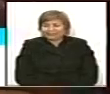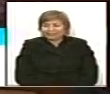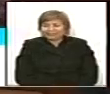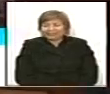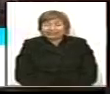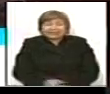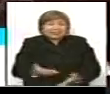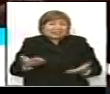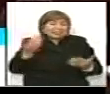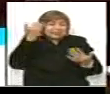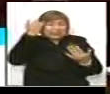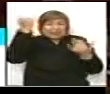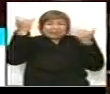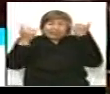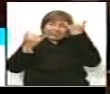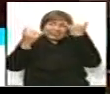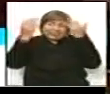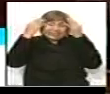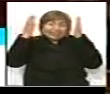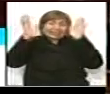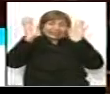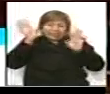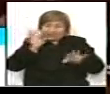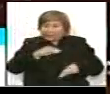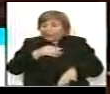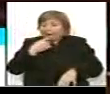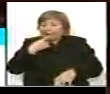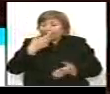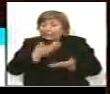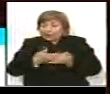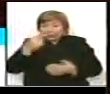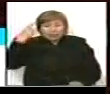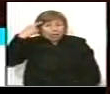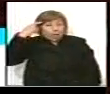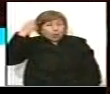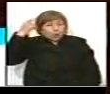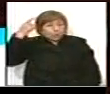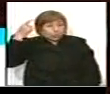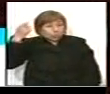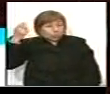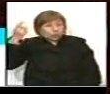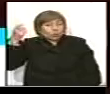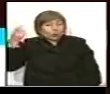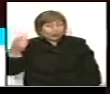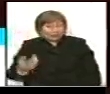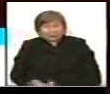Pero esos son fantasías. Vamos a ver sueños.